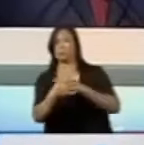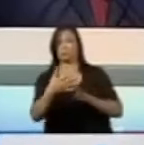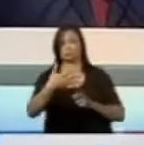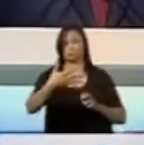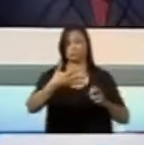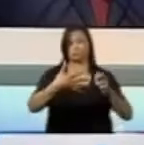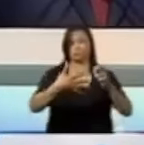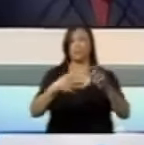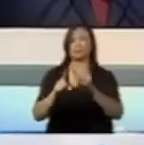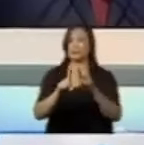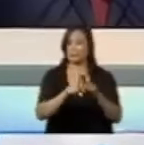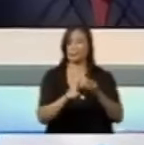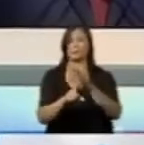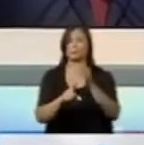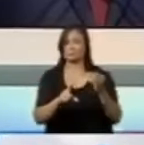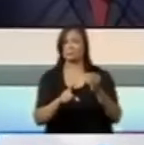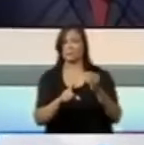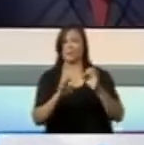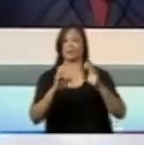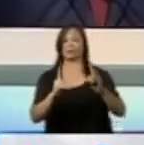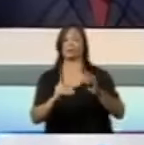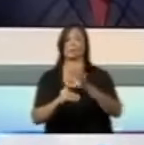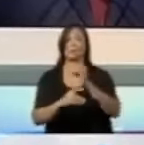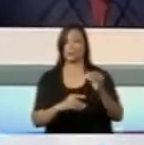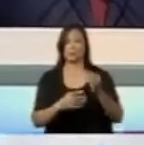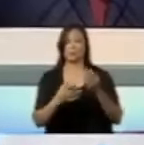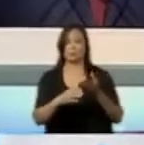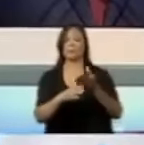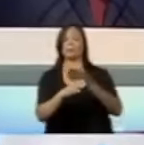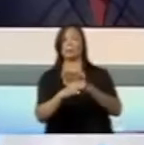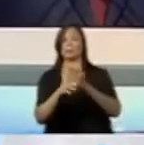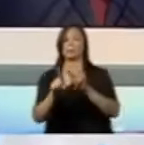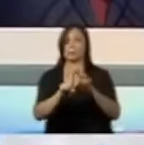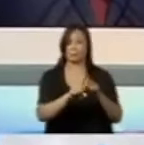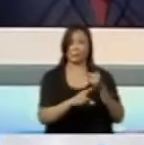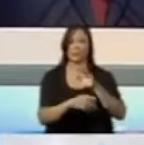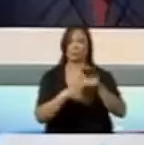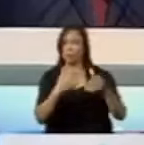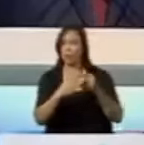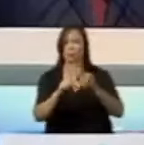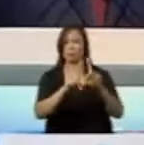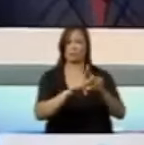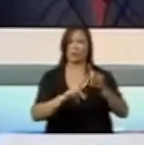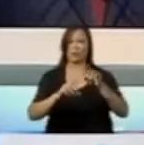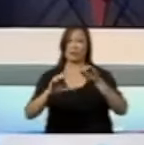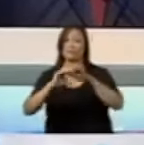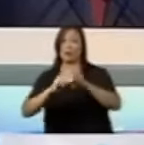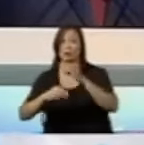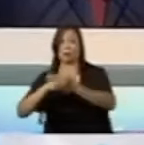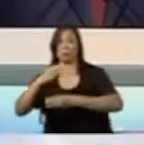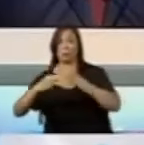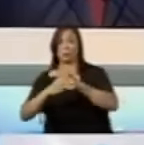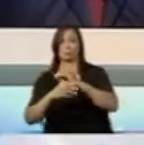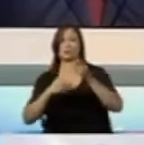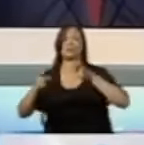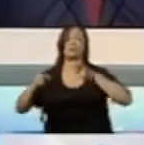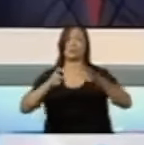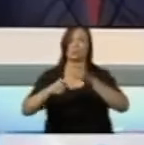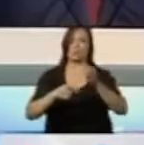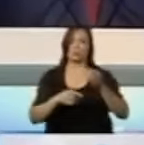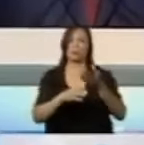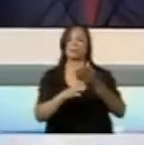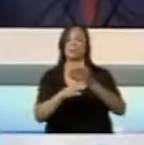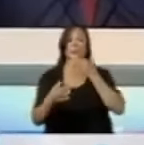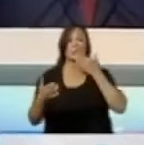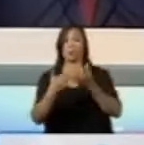los índices, incluyendo también en el de educación, y hemos mejorado también en todos los índices del Banco Mundial en términos de gobernanza,